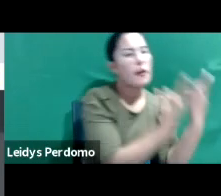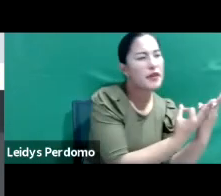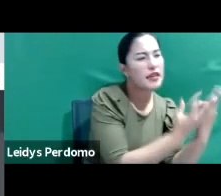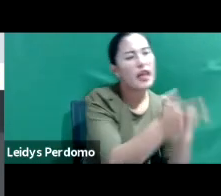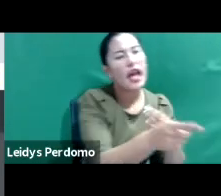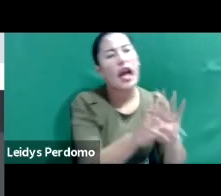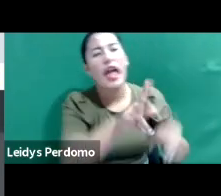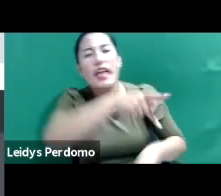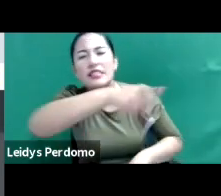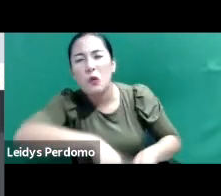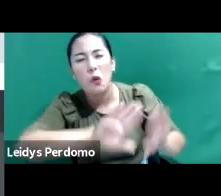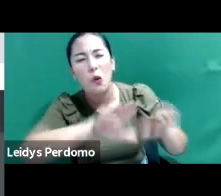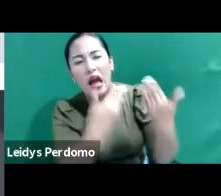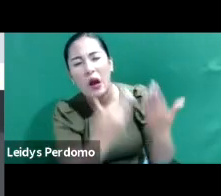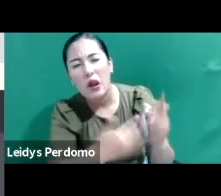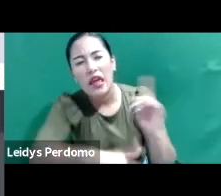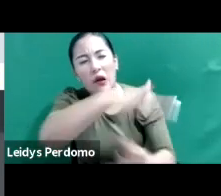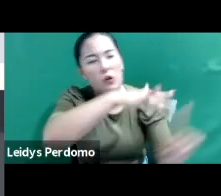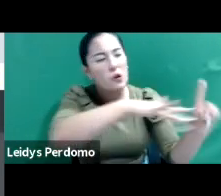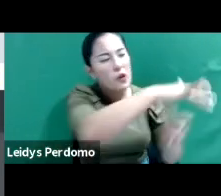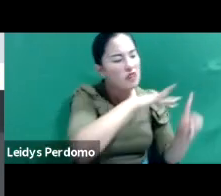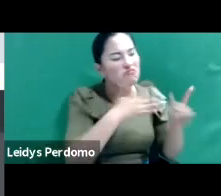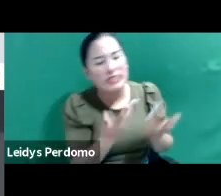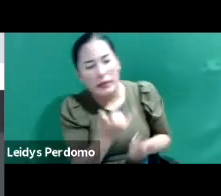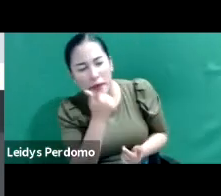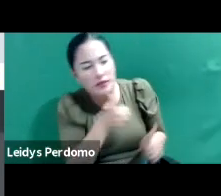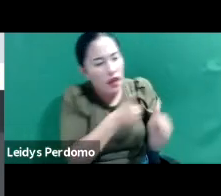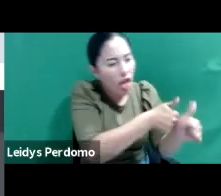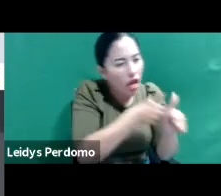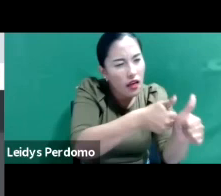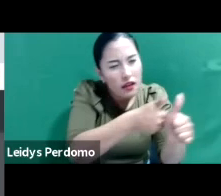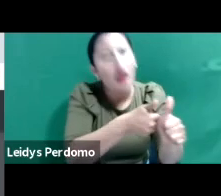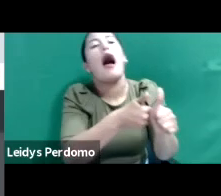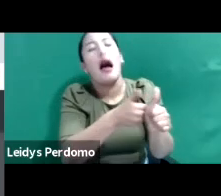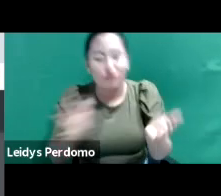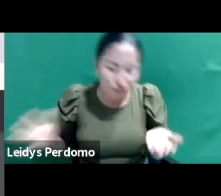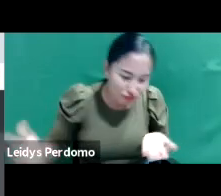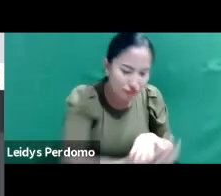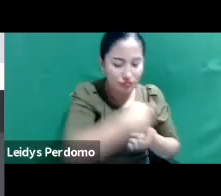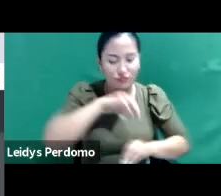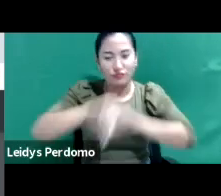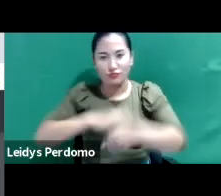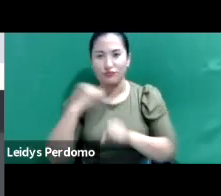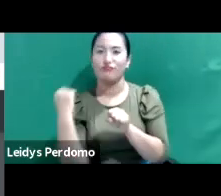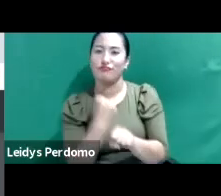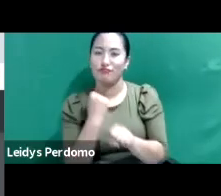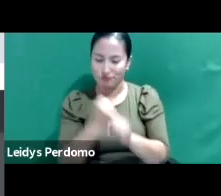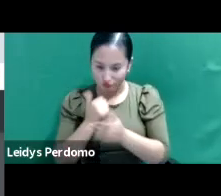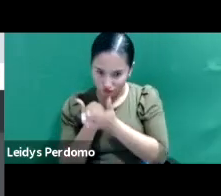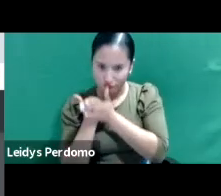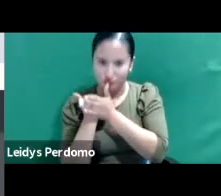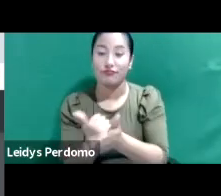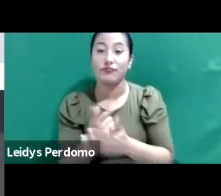realizar un diagnóstico para comprender qué está pasando con él y así poder trabajar, establecer comunicación y triangulación con el